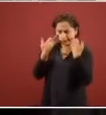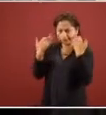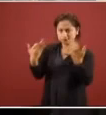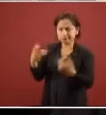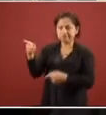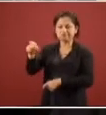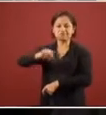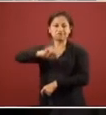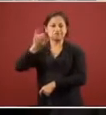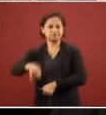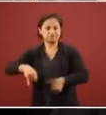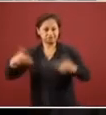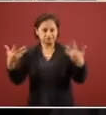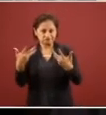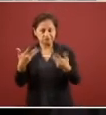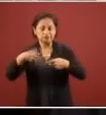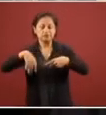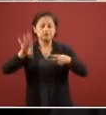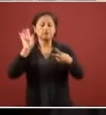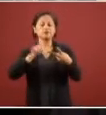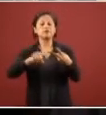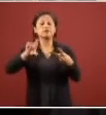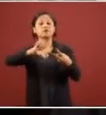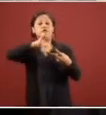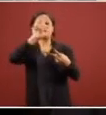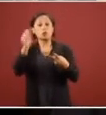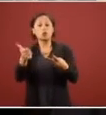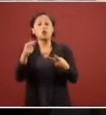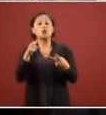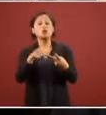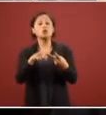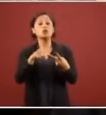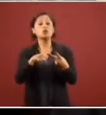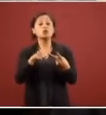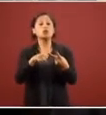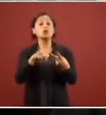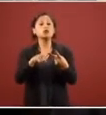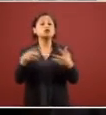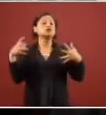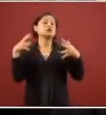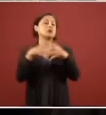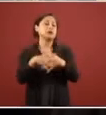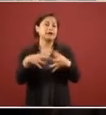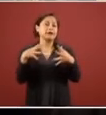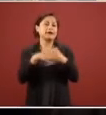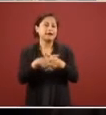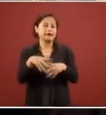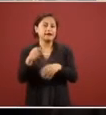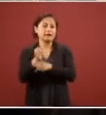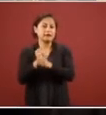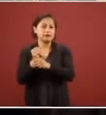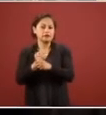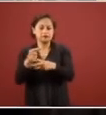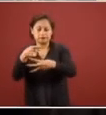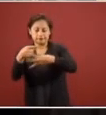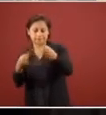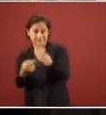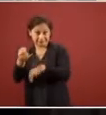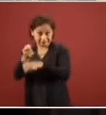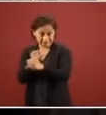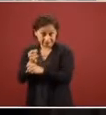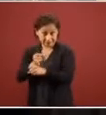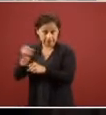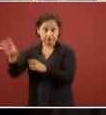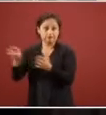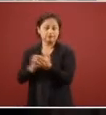con la fallida guerra que él implementó. Y bueno, todos estos cables, que vienen una muy buena recopilación en